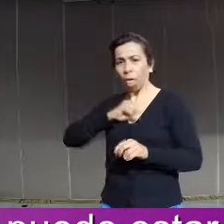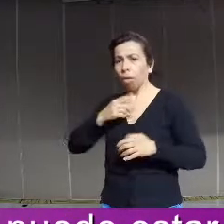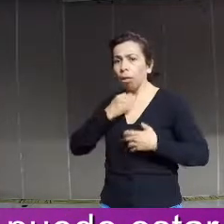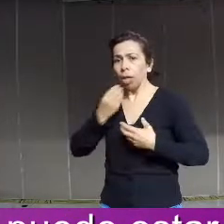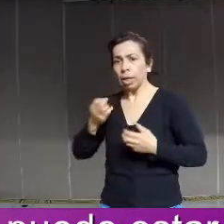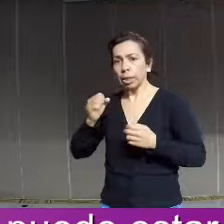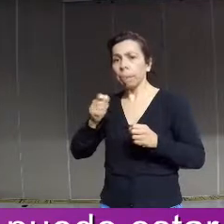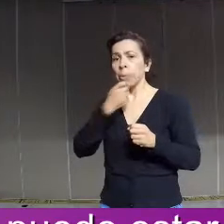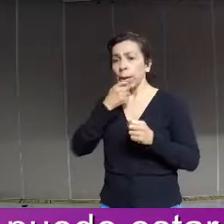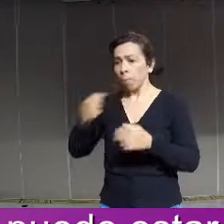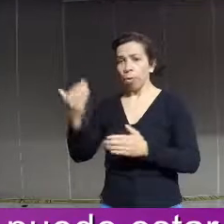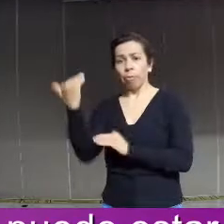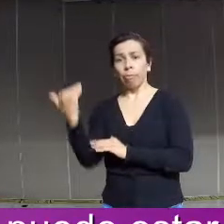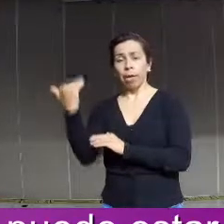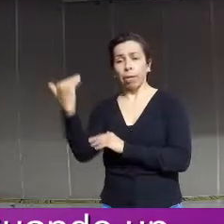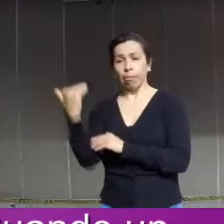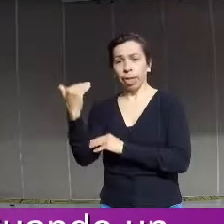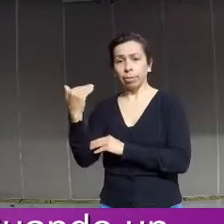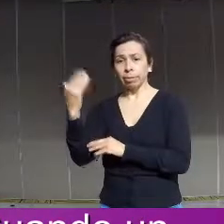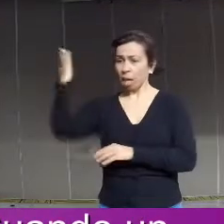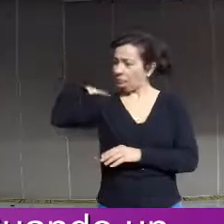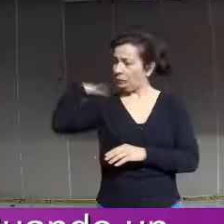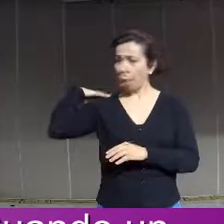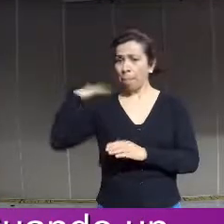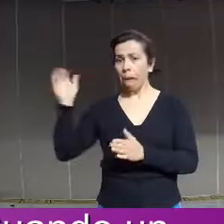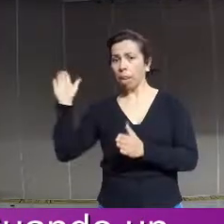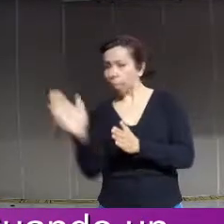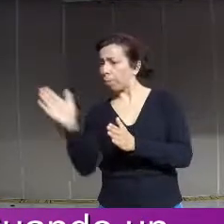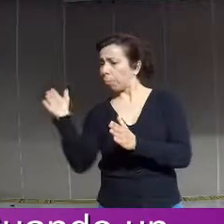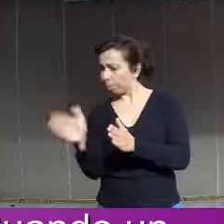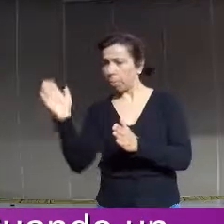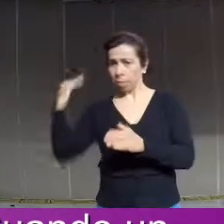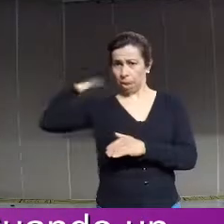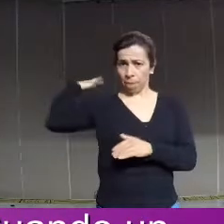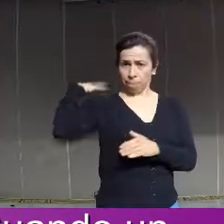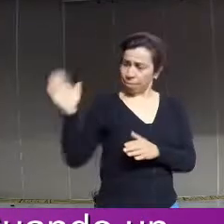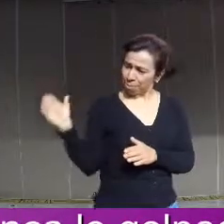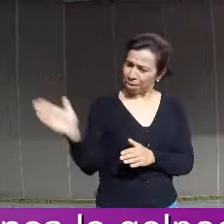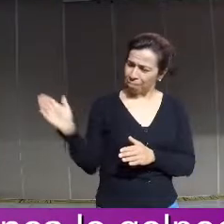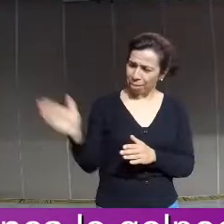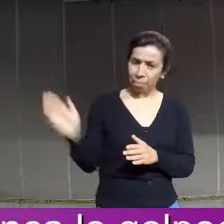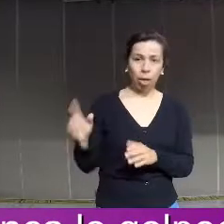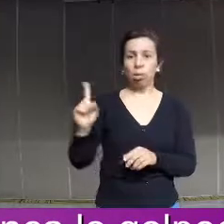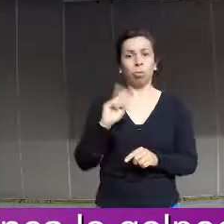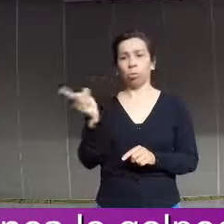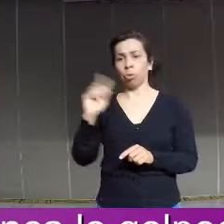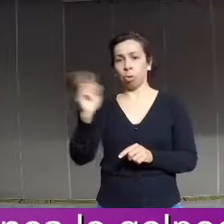samblar, nunca se debe hacer porque si uno tiene una obstrucción, en el golpe lo obstruyó